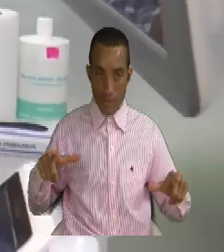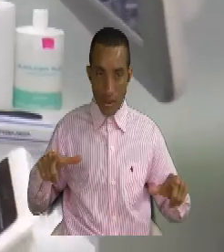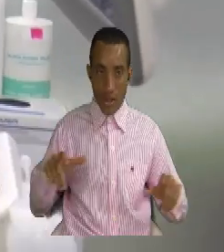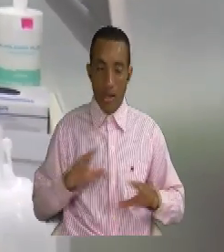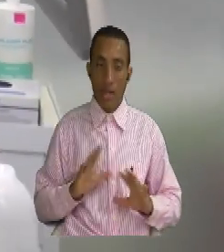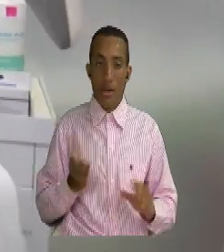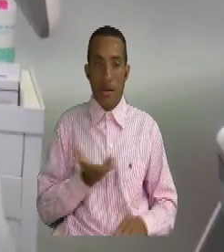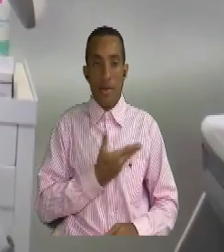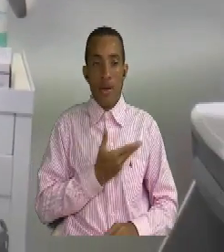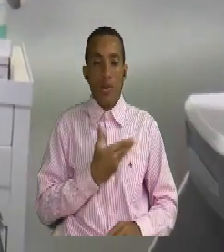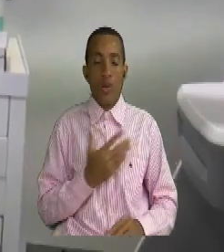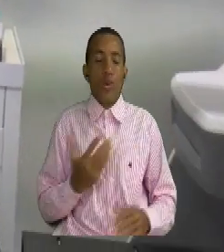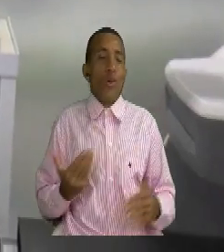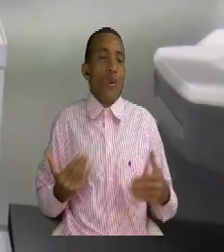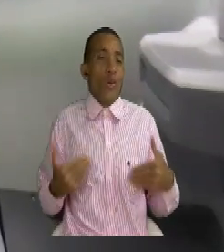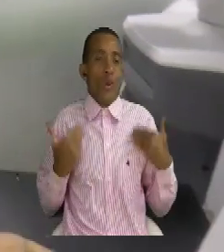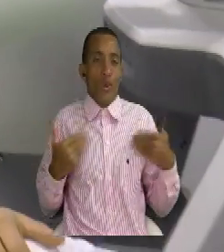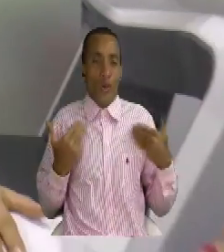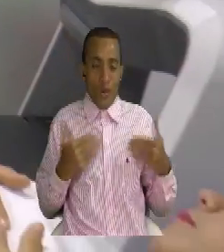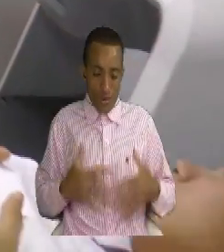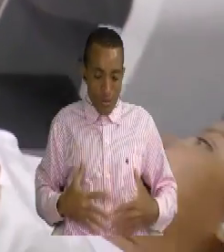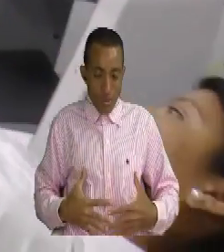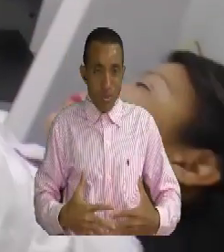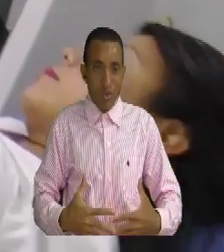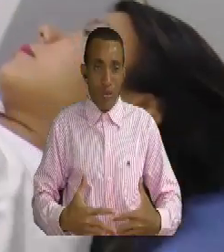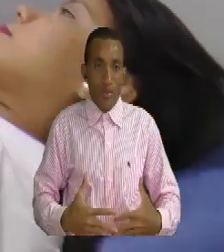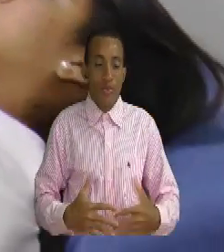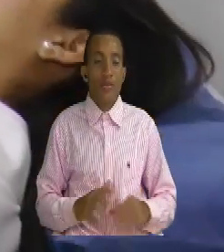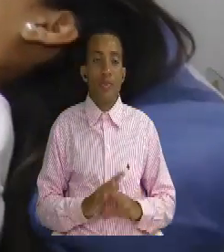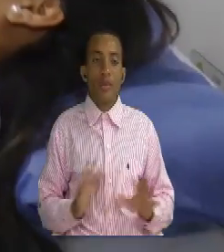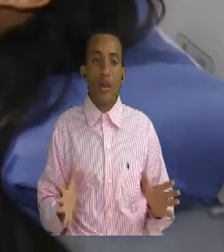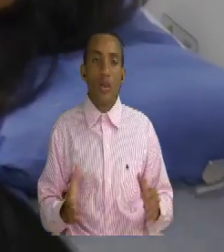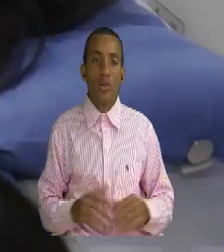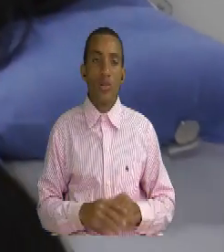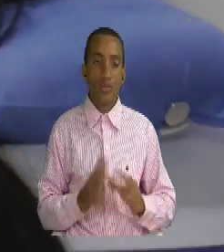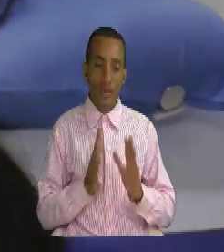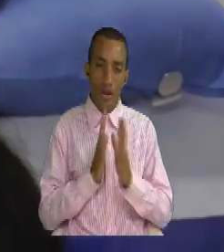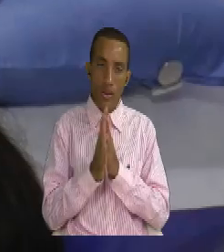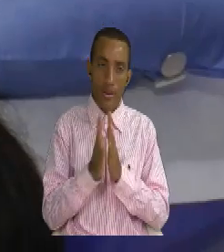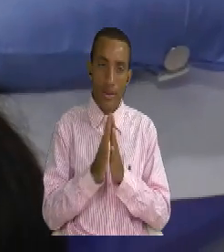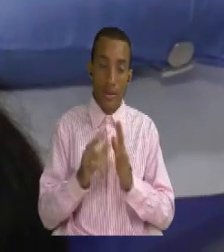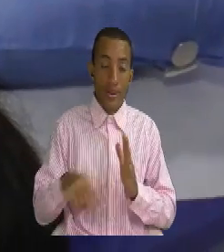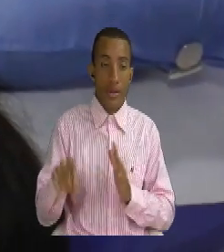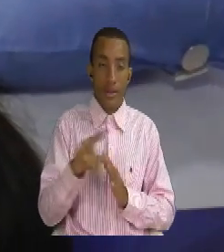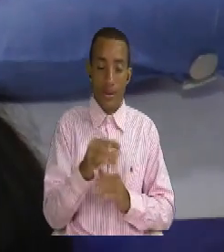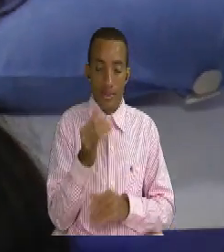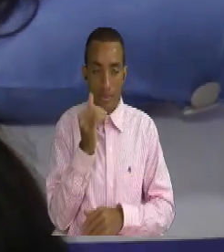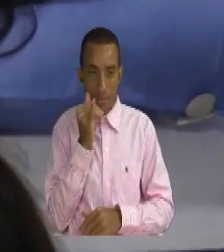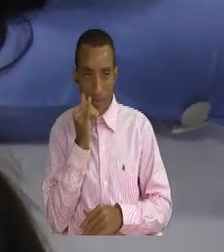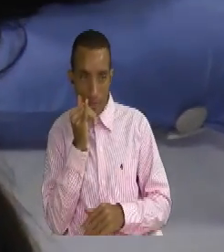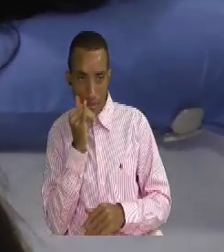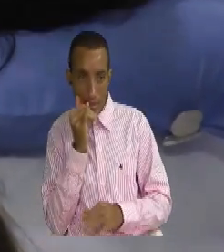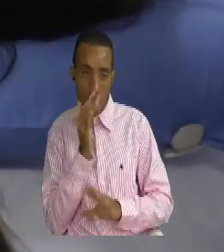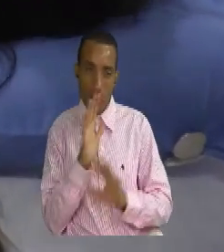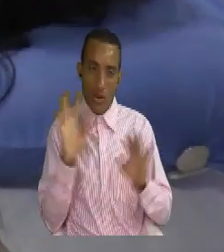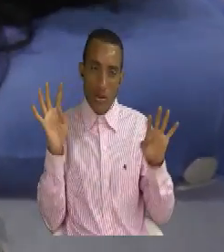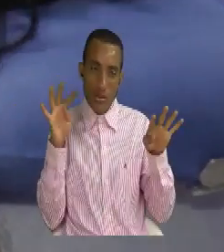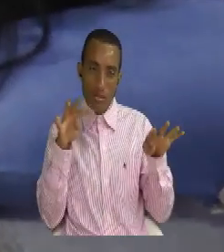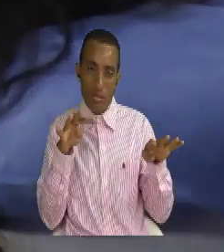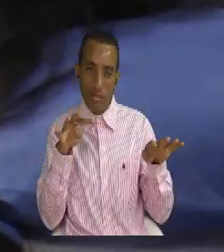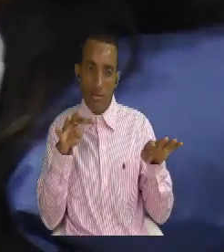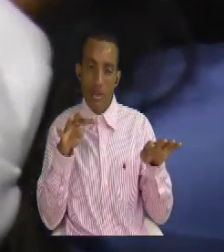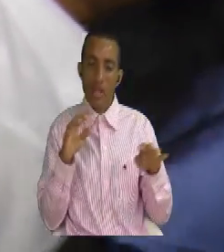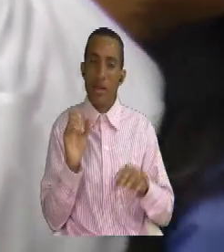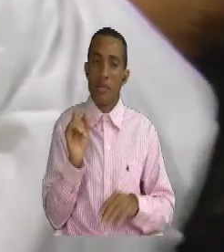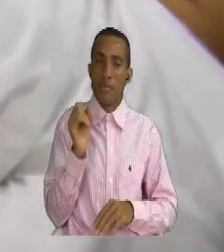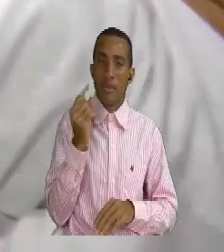momentos más emocionantes del embarazo. Doctora Diana, contémosle un poco a nuestros televidentes cuáles son esas